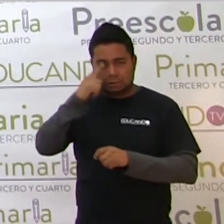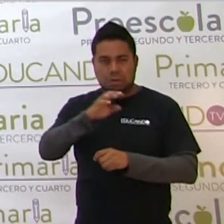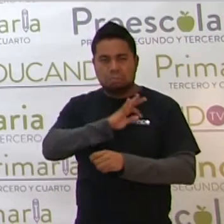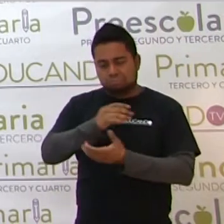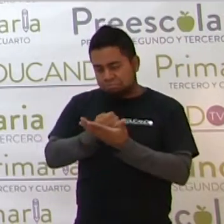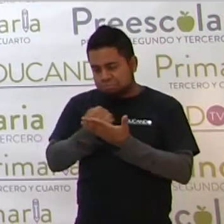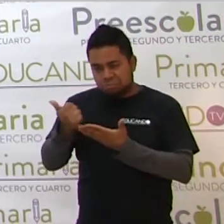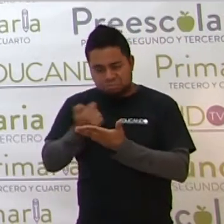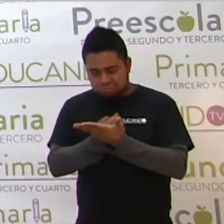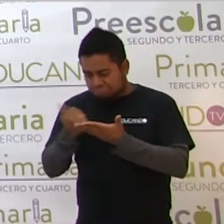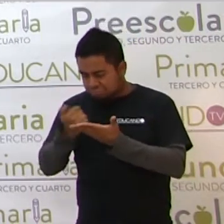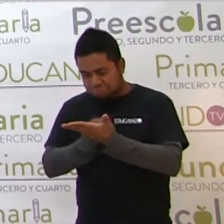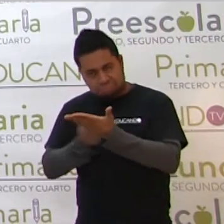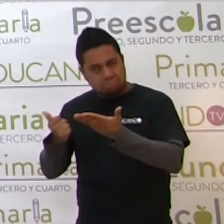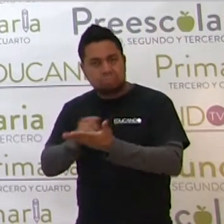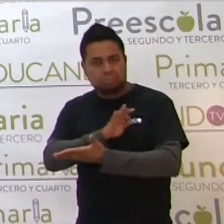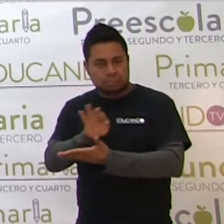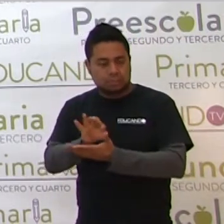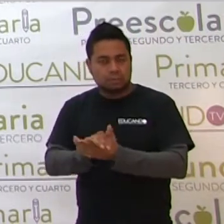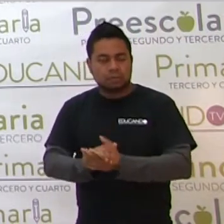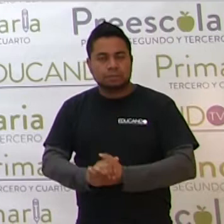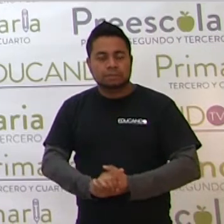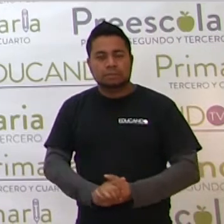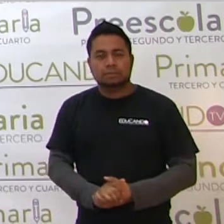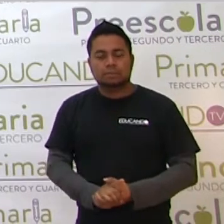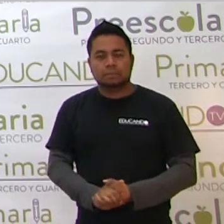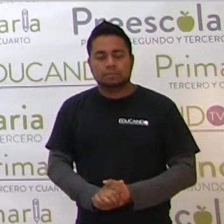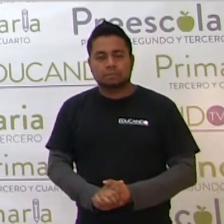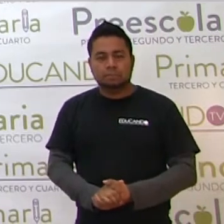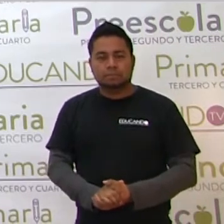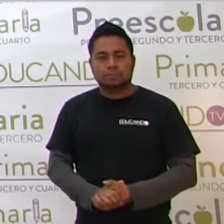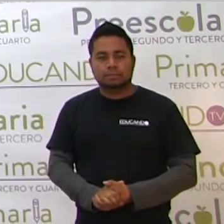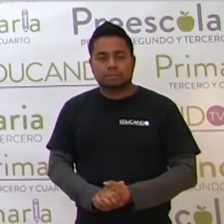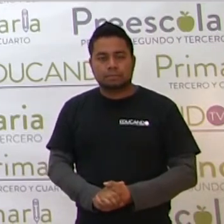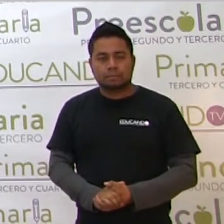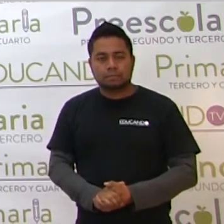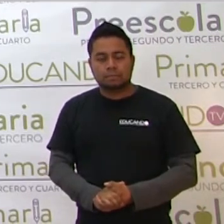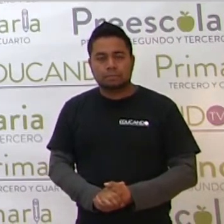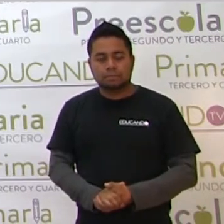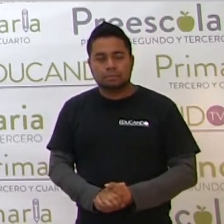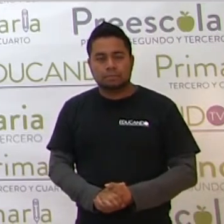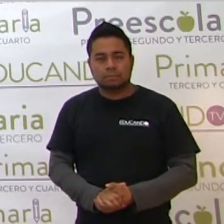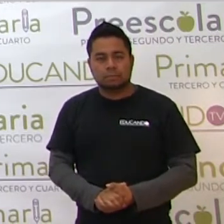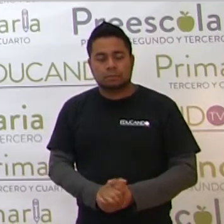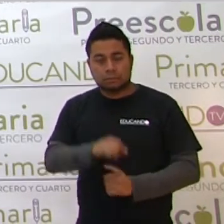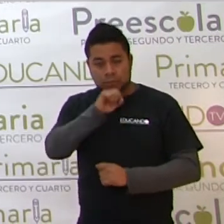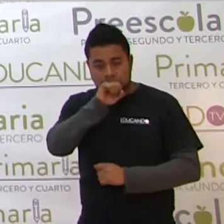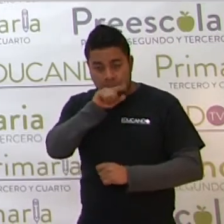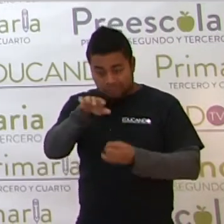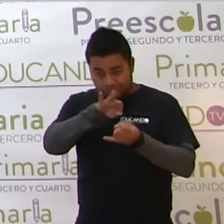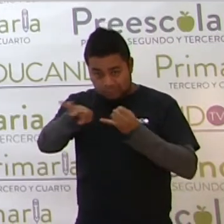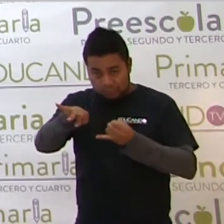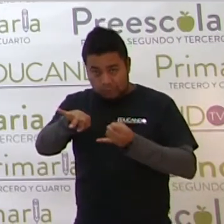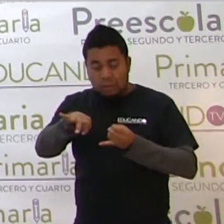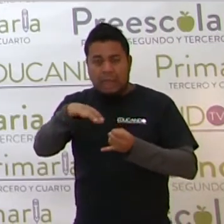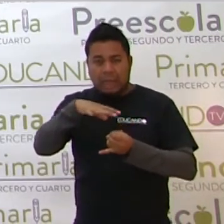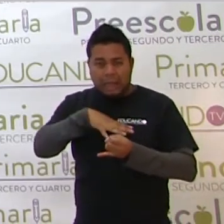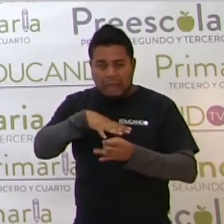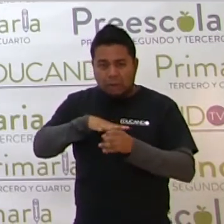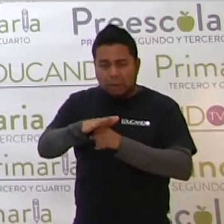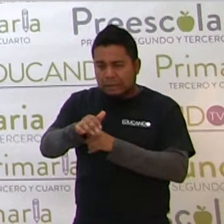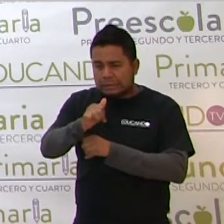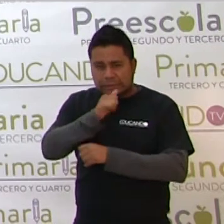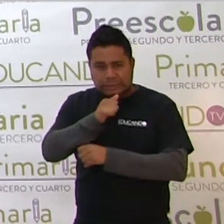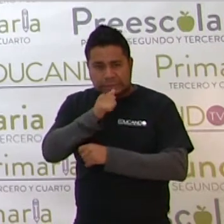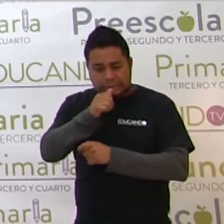exposición. ¿De acuerdo? Bueno, y por último, dice, se describen las áreas de oportunidad del